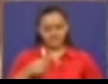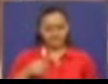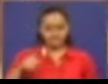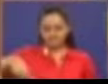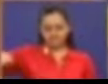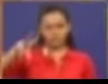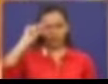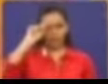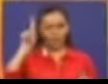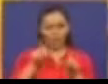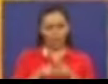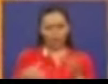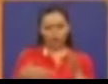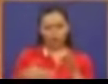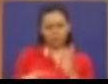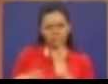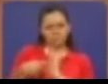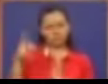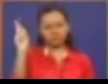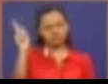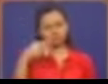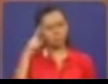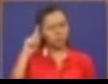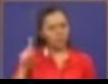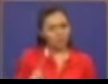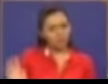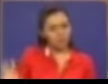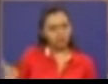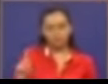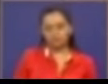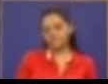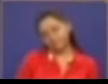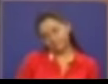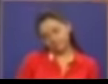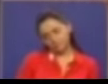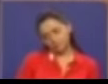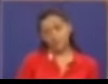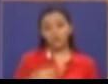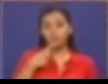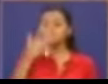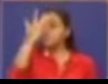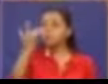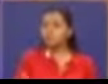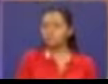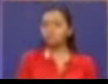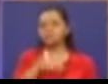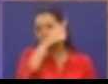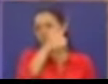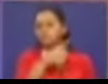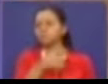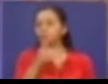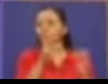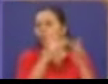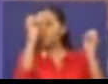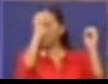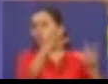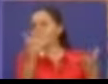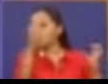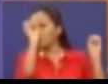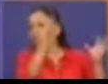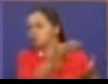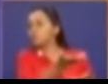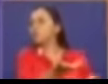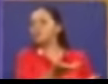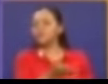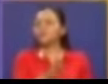inducción? Ah, es que el compañero allá en la comunidad tanto no tiene electricidad. ¿Y quién va a esperar sin electricidad que tenga